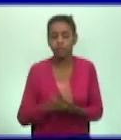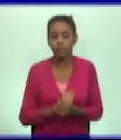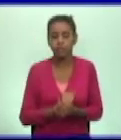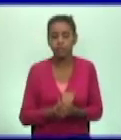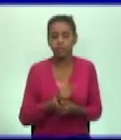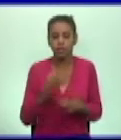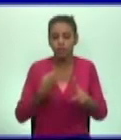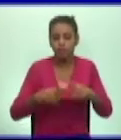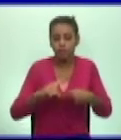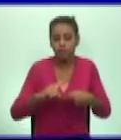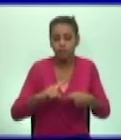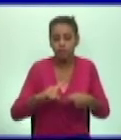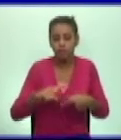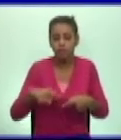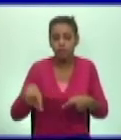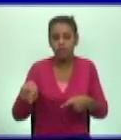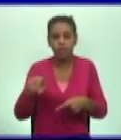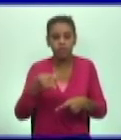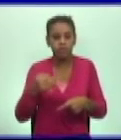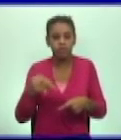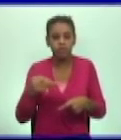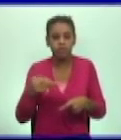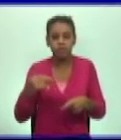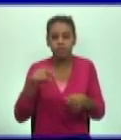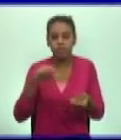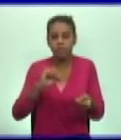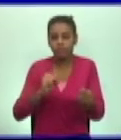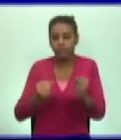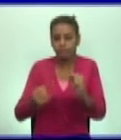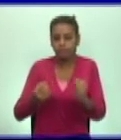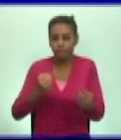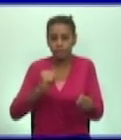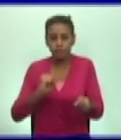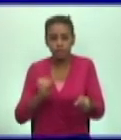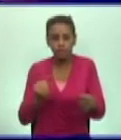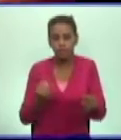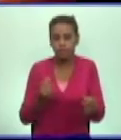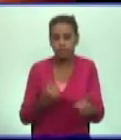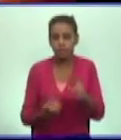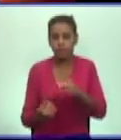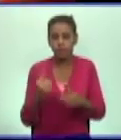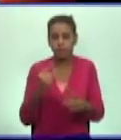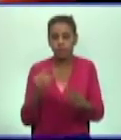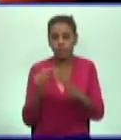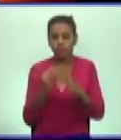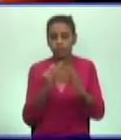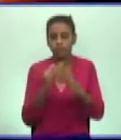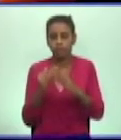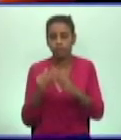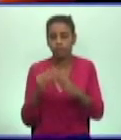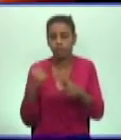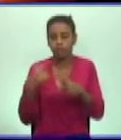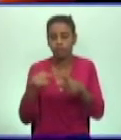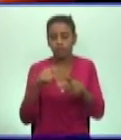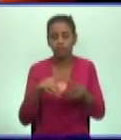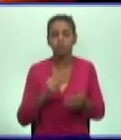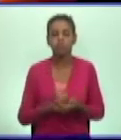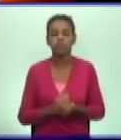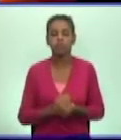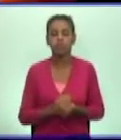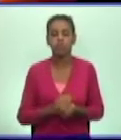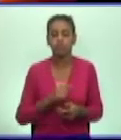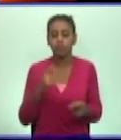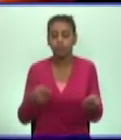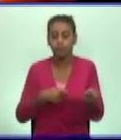potencias colonizadora que tenían bajo su dominio algunos que otros territorios. Por tanto, estamos hablando de esa lucha antifascista durante